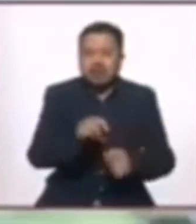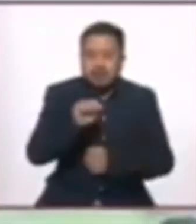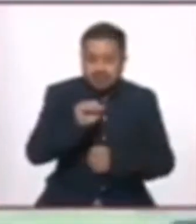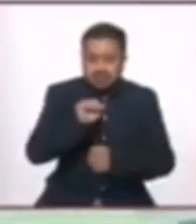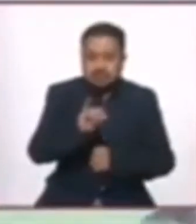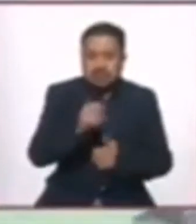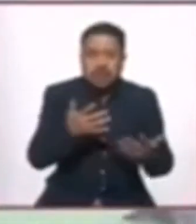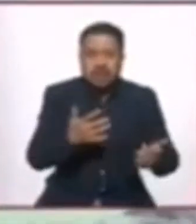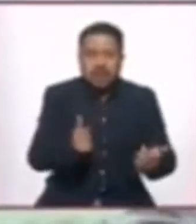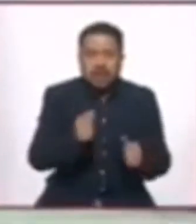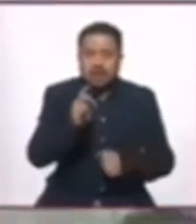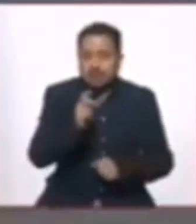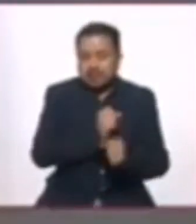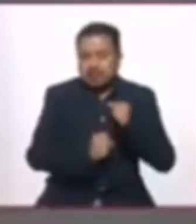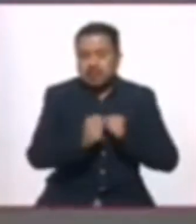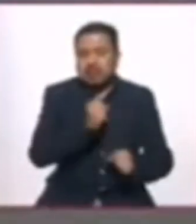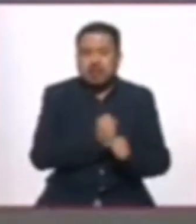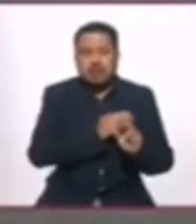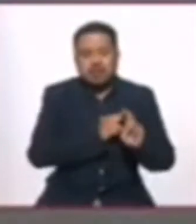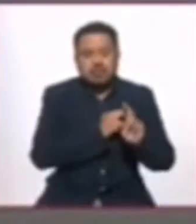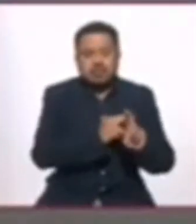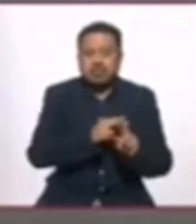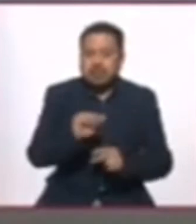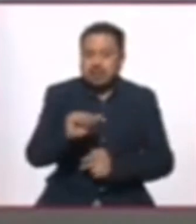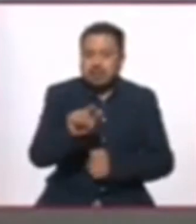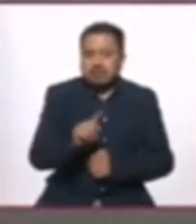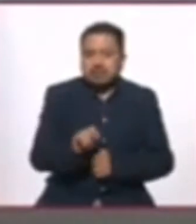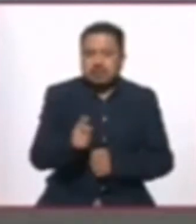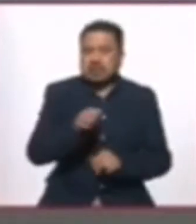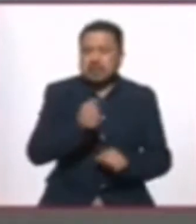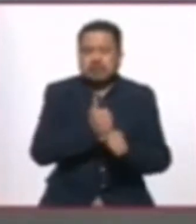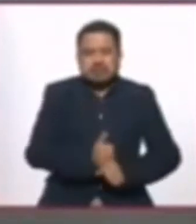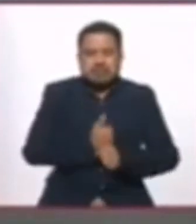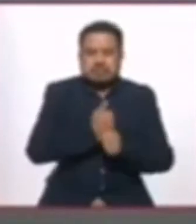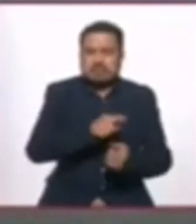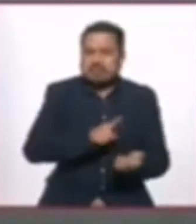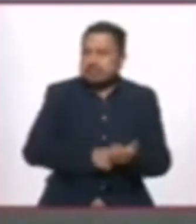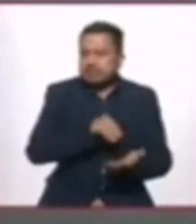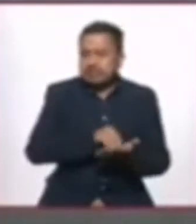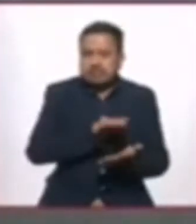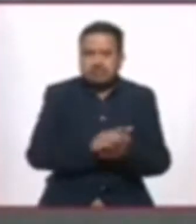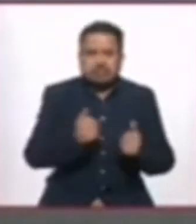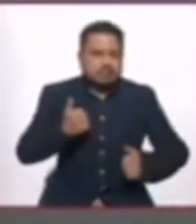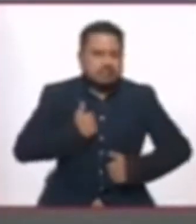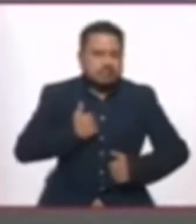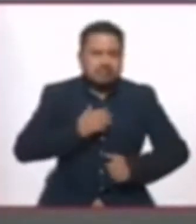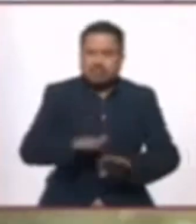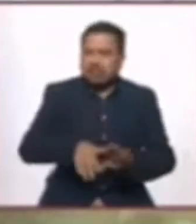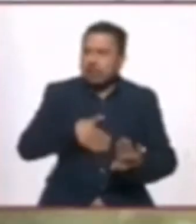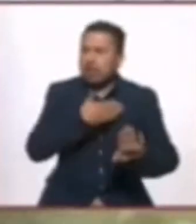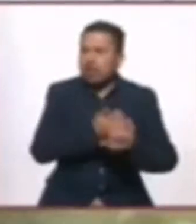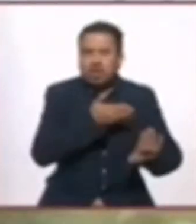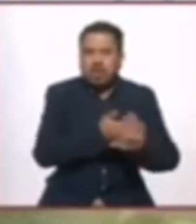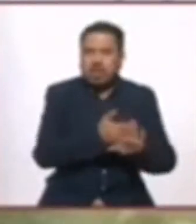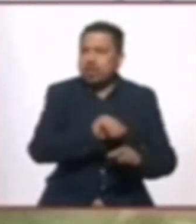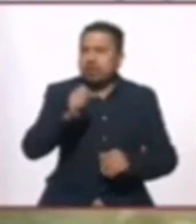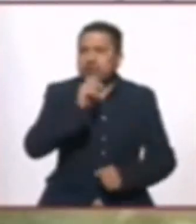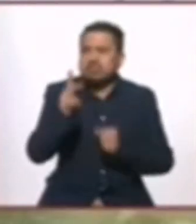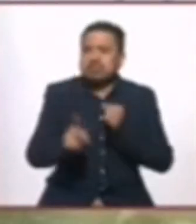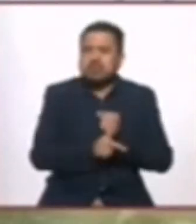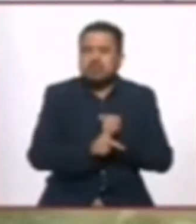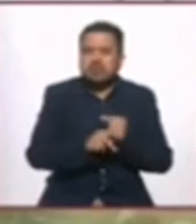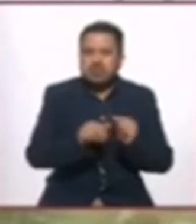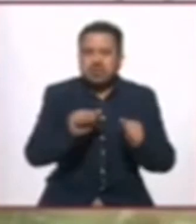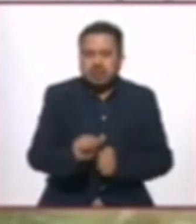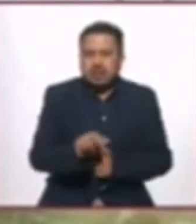Sí, es ya 30 años que Azerbaiyán sufre de una ocupación militar y agresión extranjera